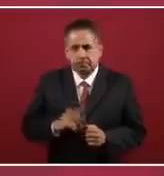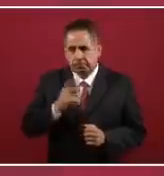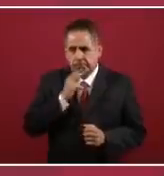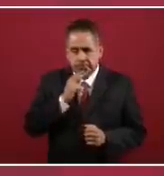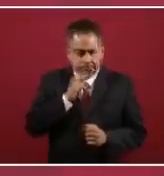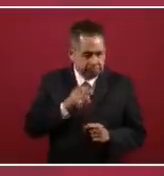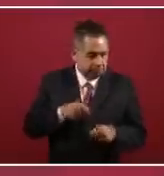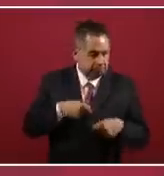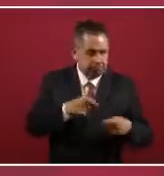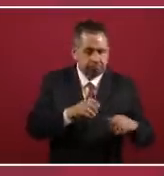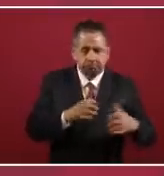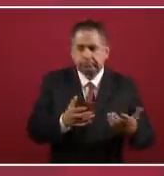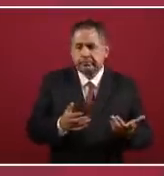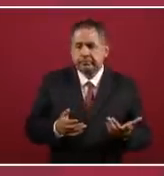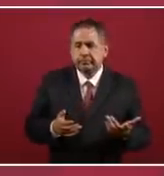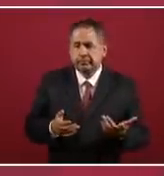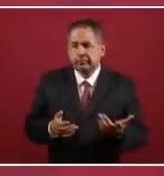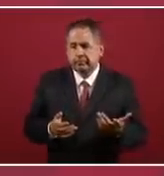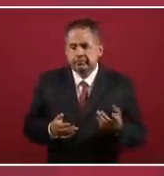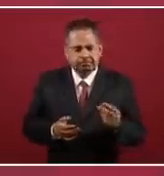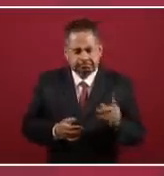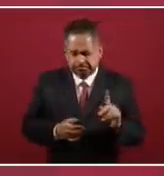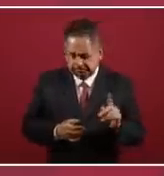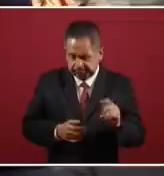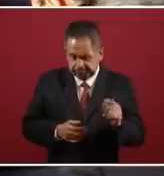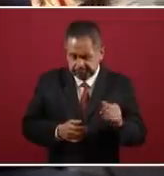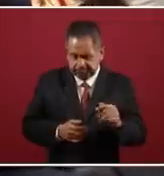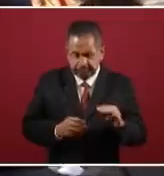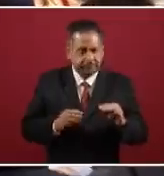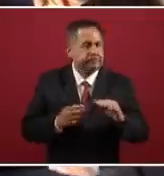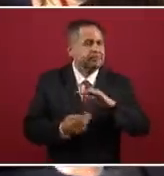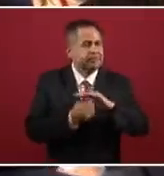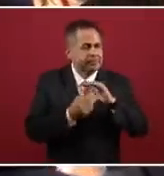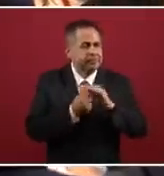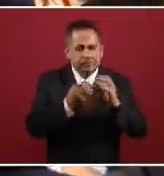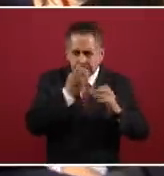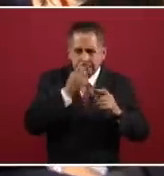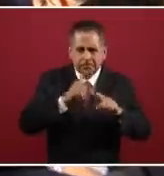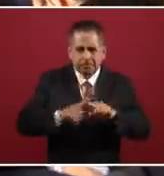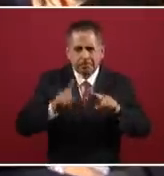útiles, mejor dicho, mobiliario escolar,